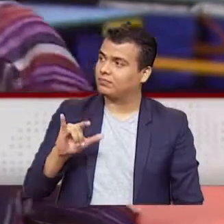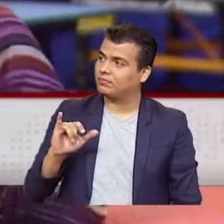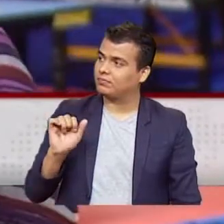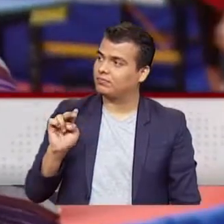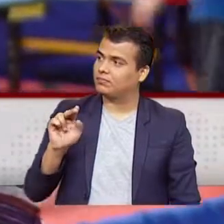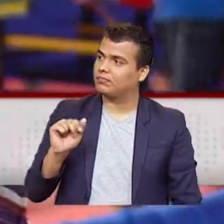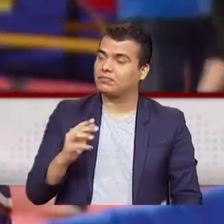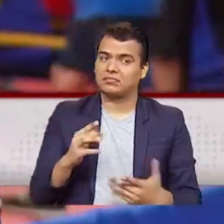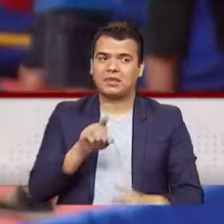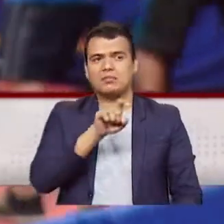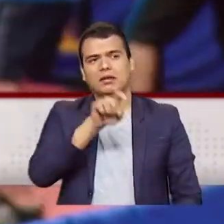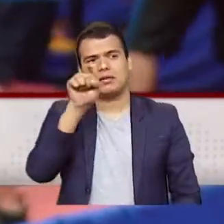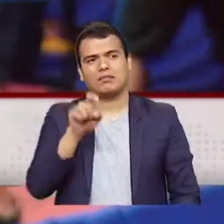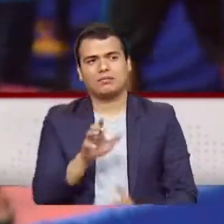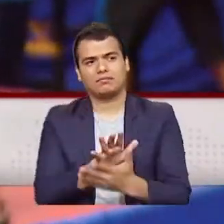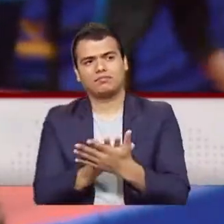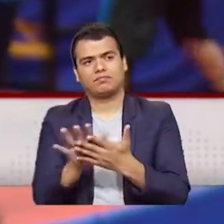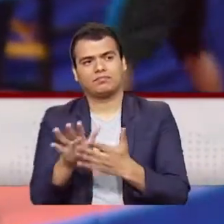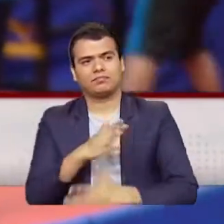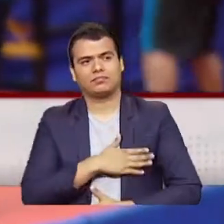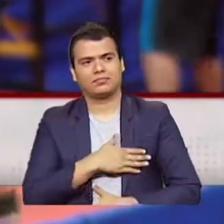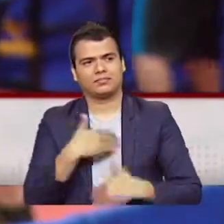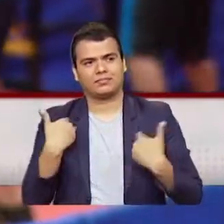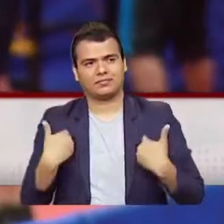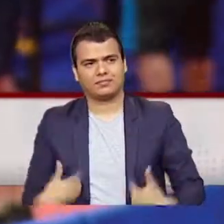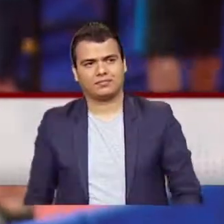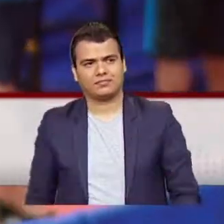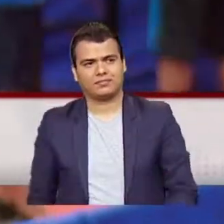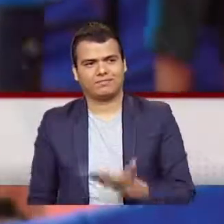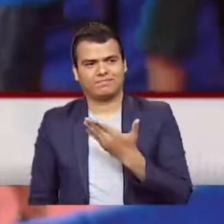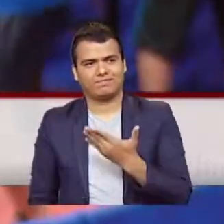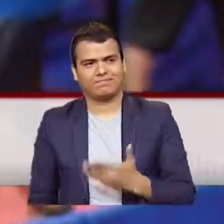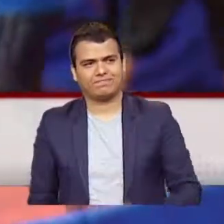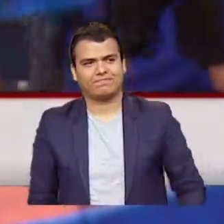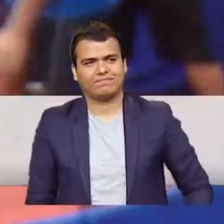terminamos este recorrido por hoy. Les informó Mónica Santa Cruz, Telepacífico Noticias.